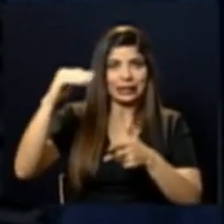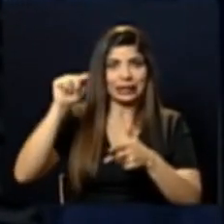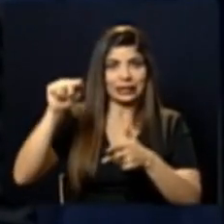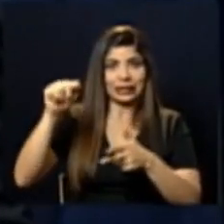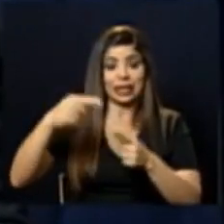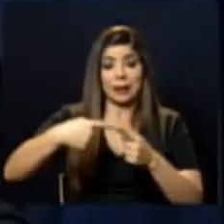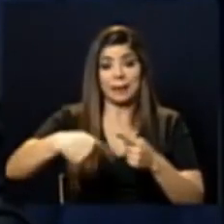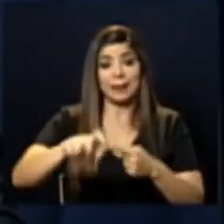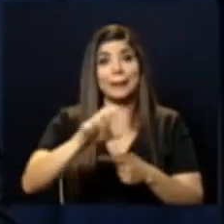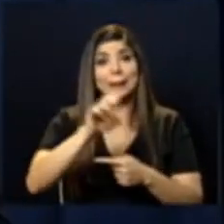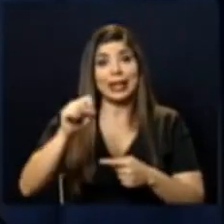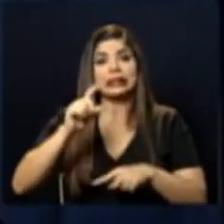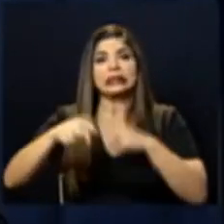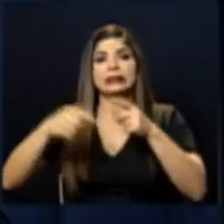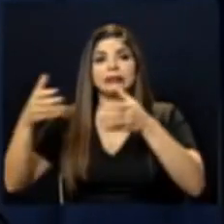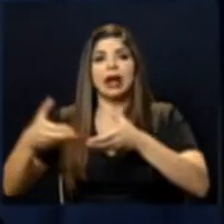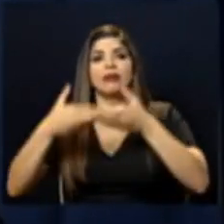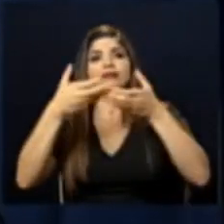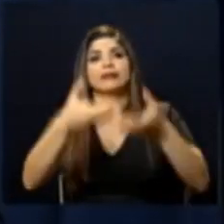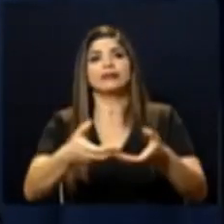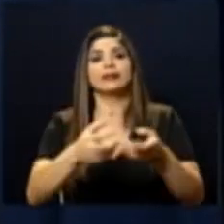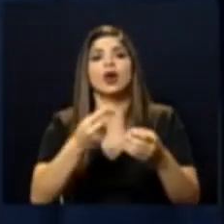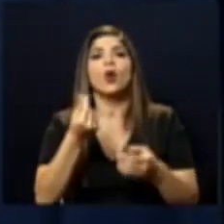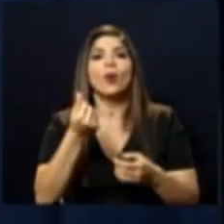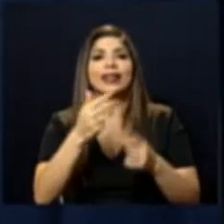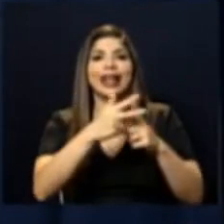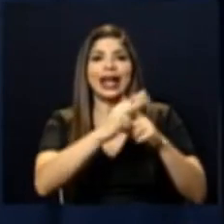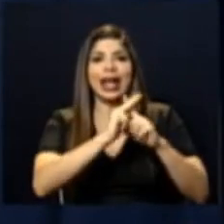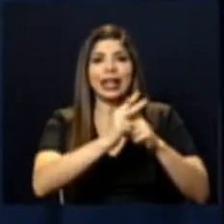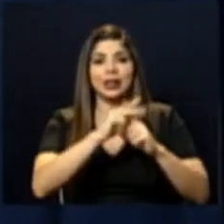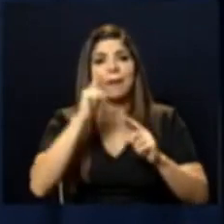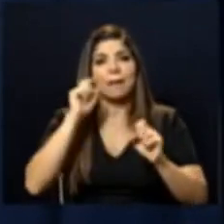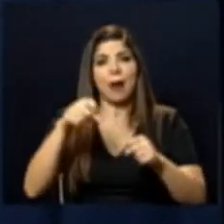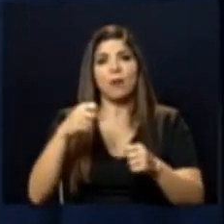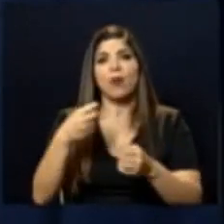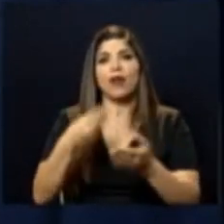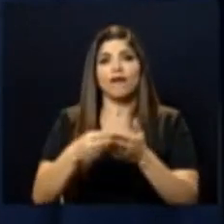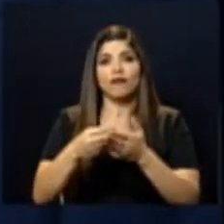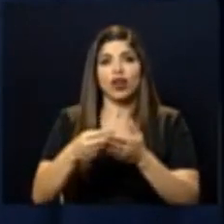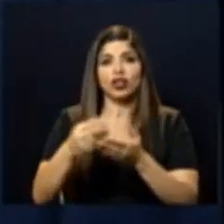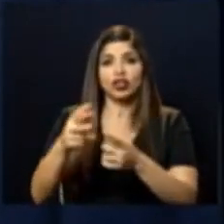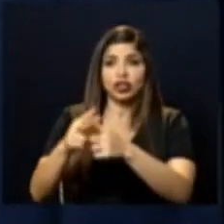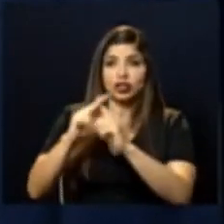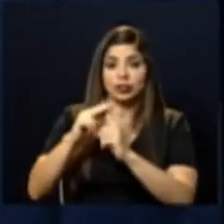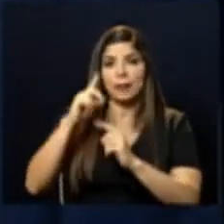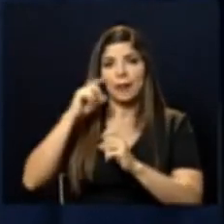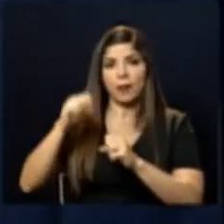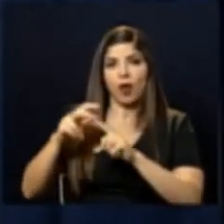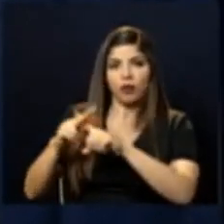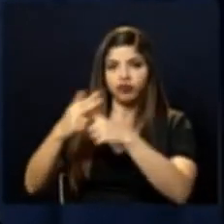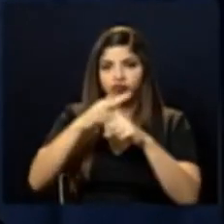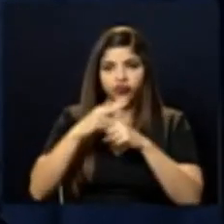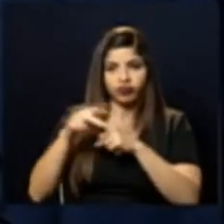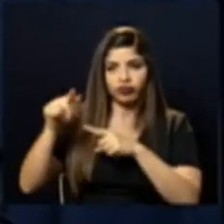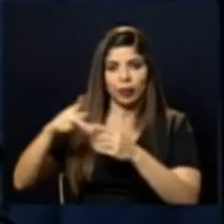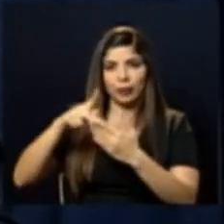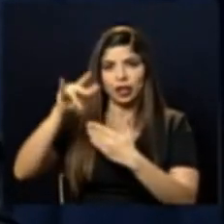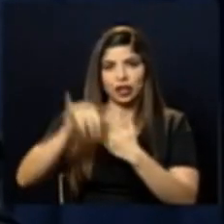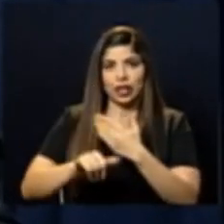este Congreso el crédito para financiar la construcción de este proyecto por concesión.